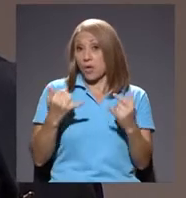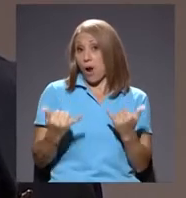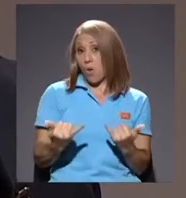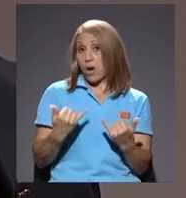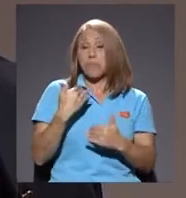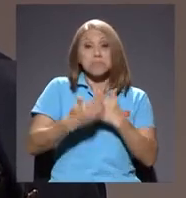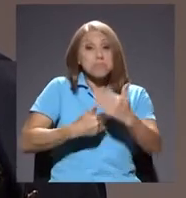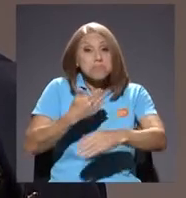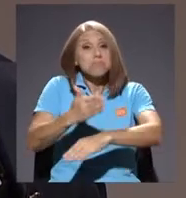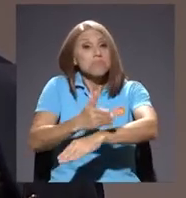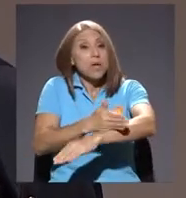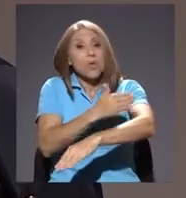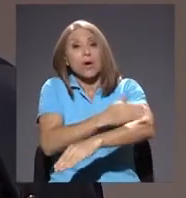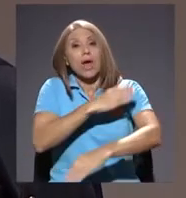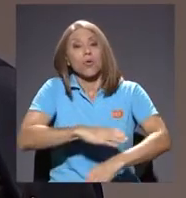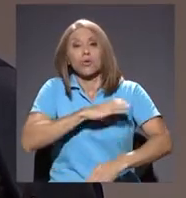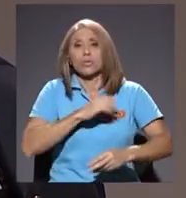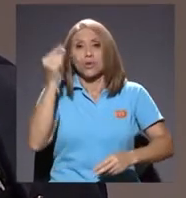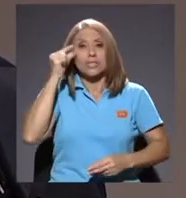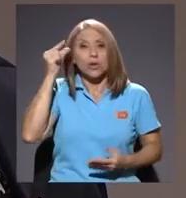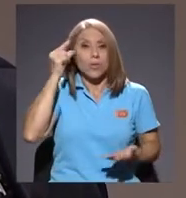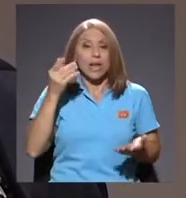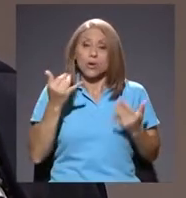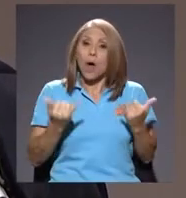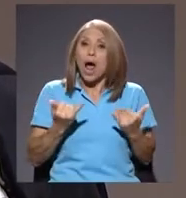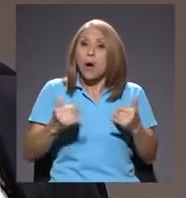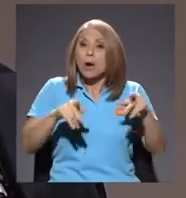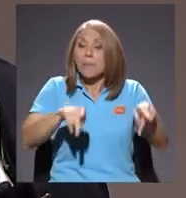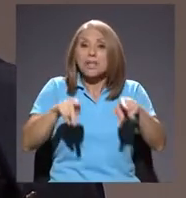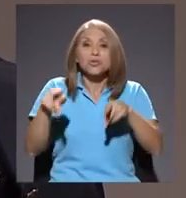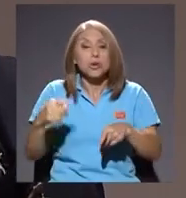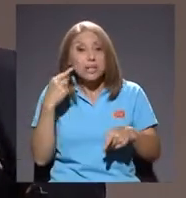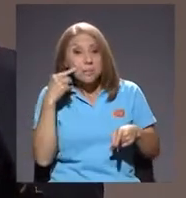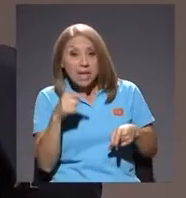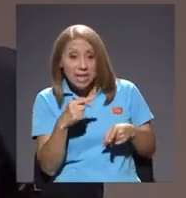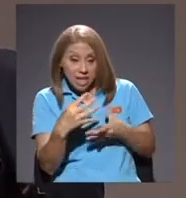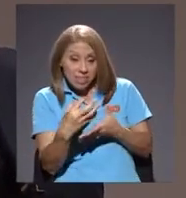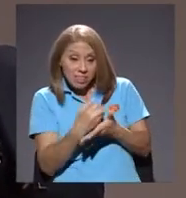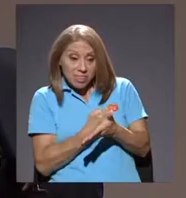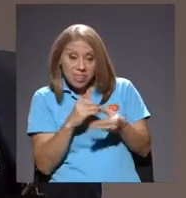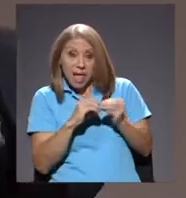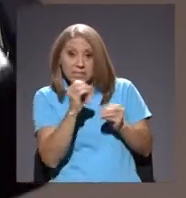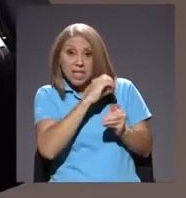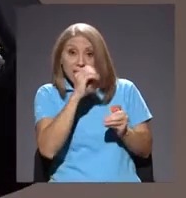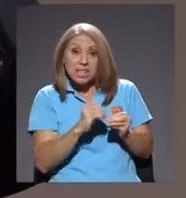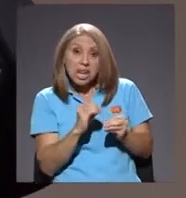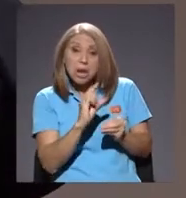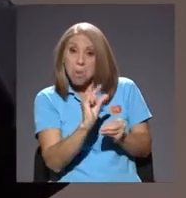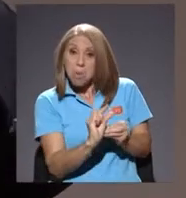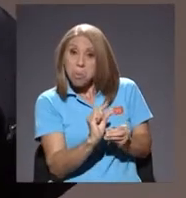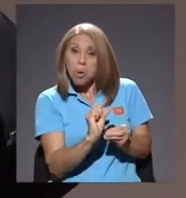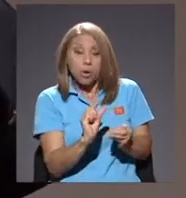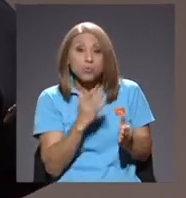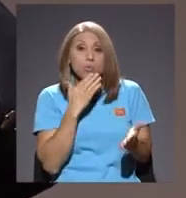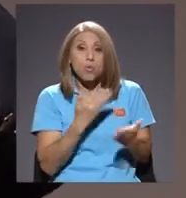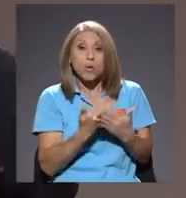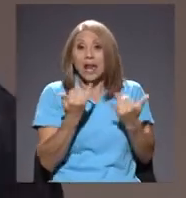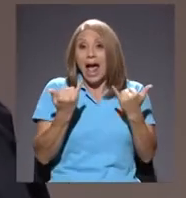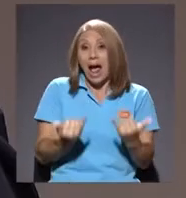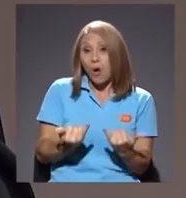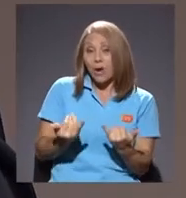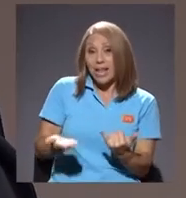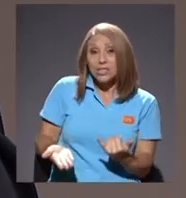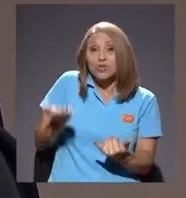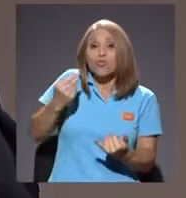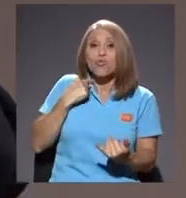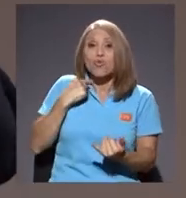del gobierno y la gente lo ve como bueno en la tasa de interés que tienen muy buena y ahora subió el valor de este uno iguales 105